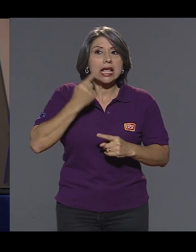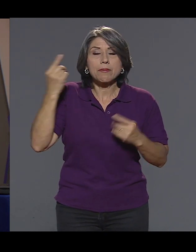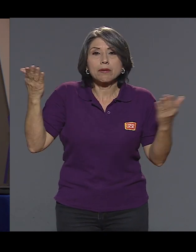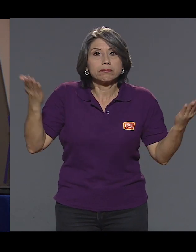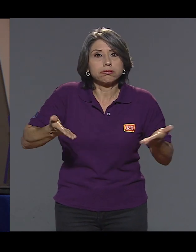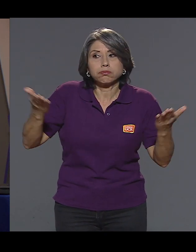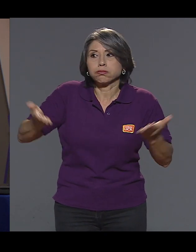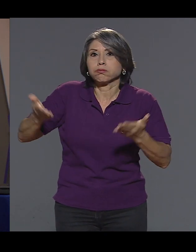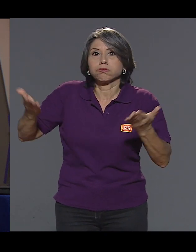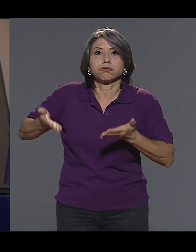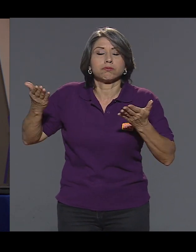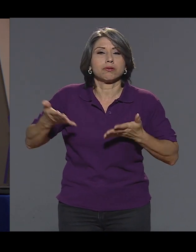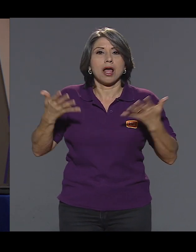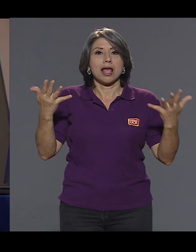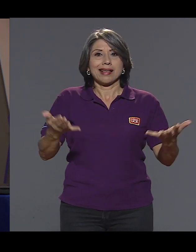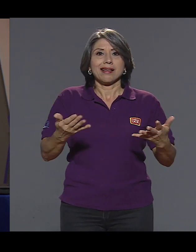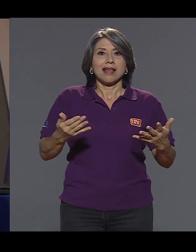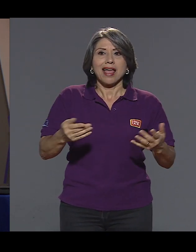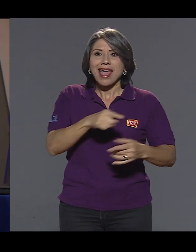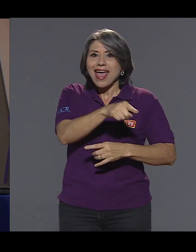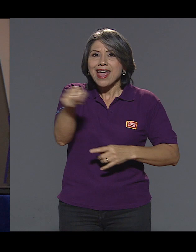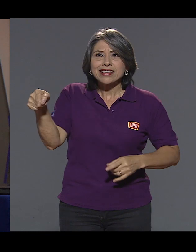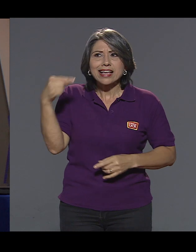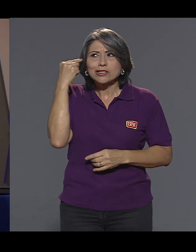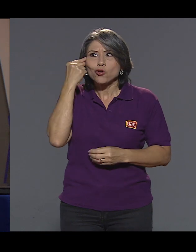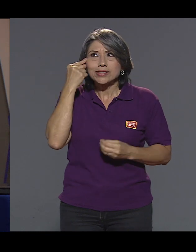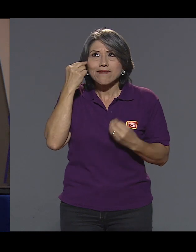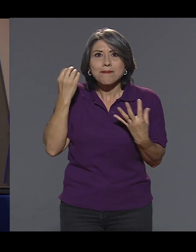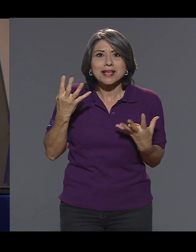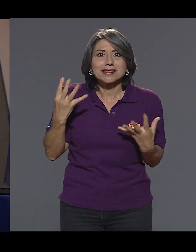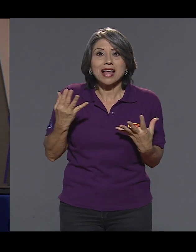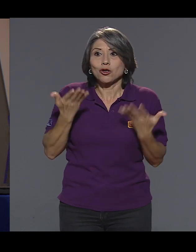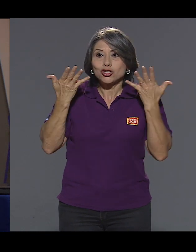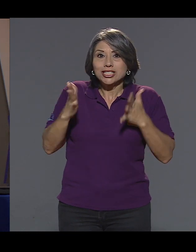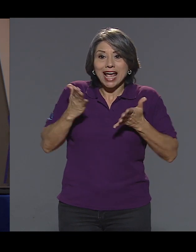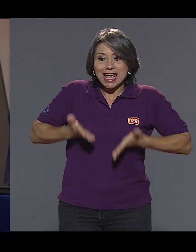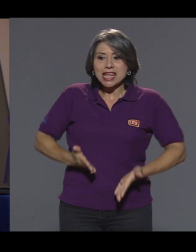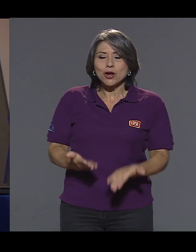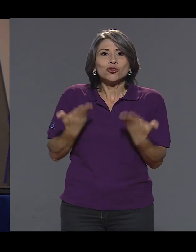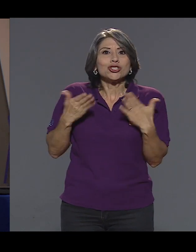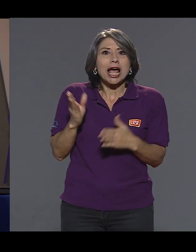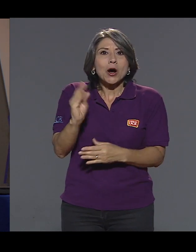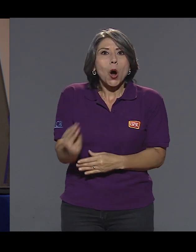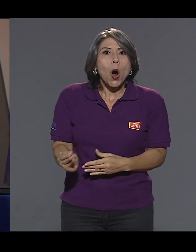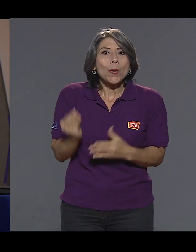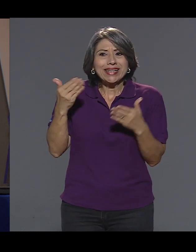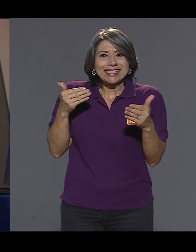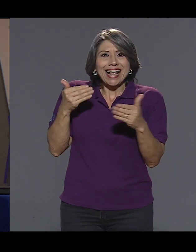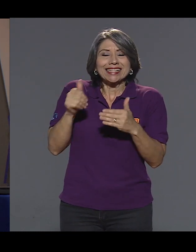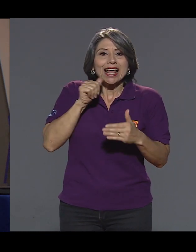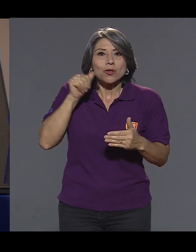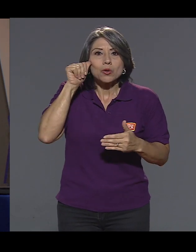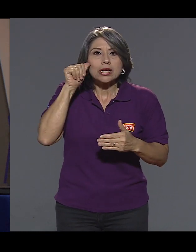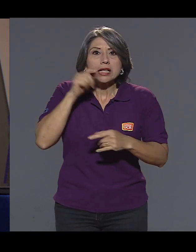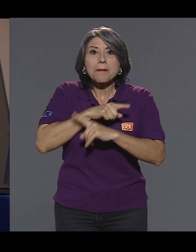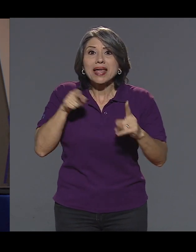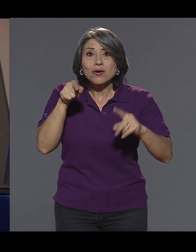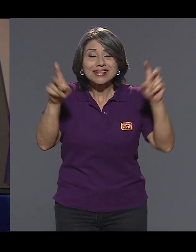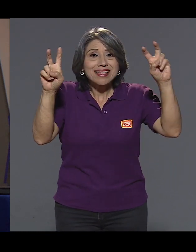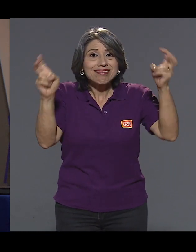eso. Ellas no se estaban planteando, ya jóvenes que ya iban a entrar a la adulta, y de ninguna manera era un